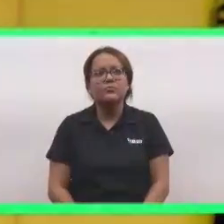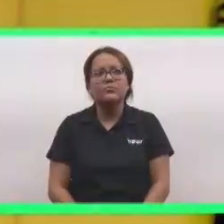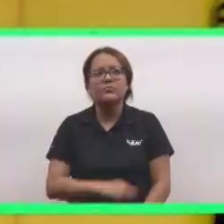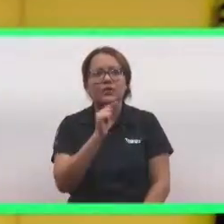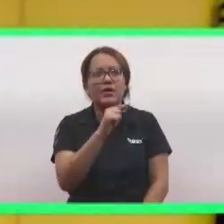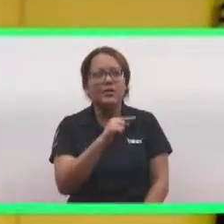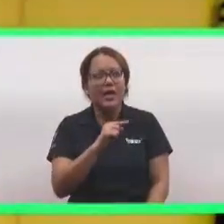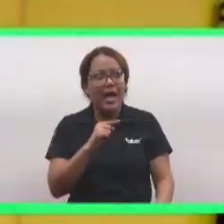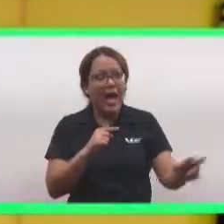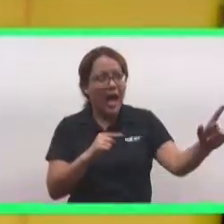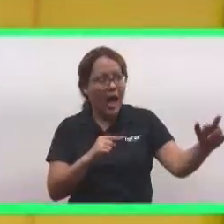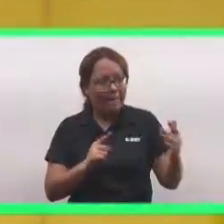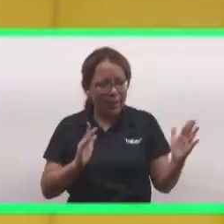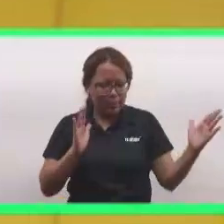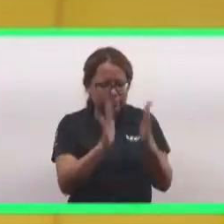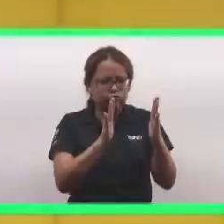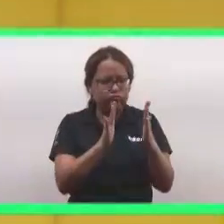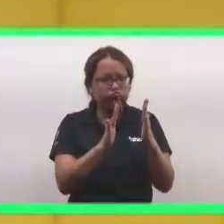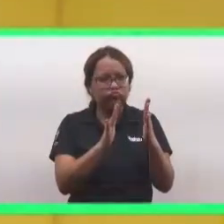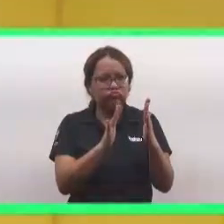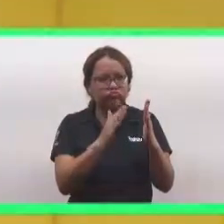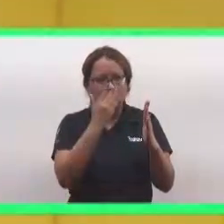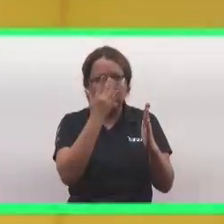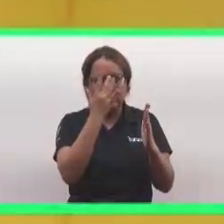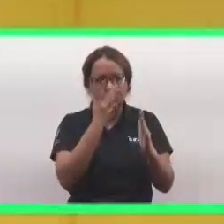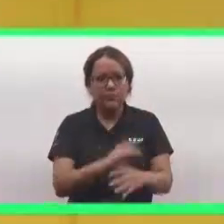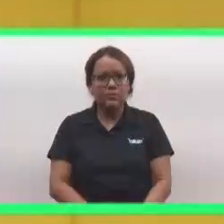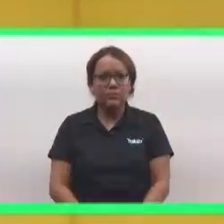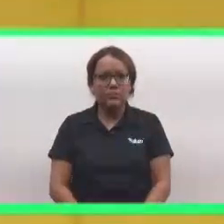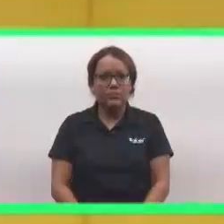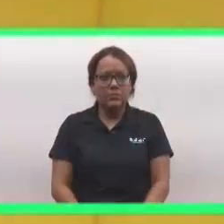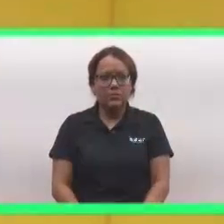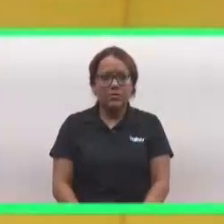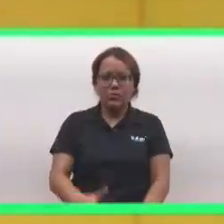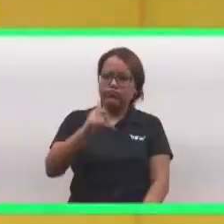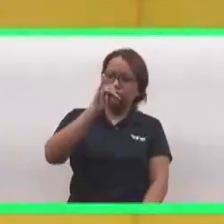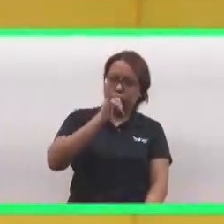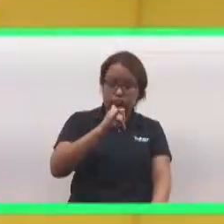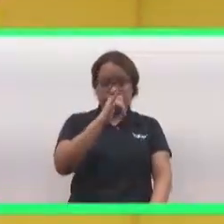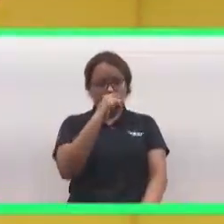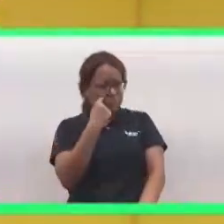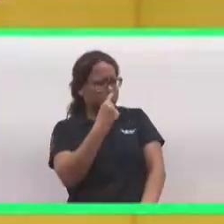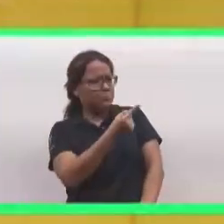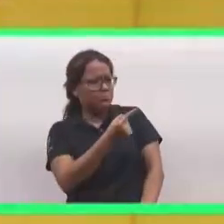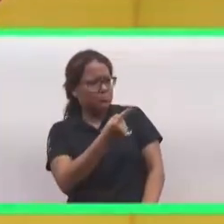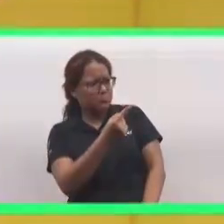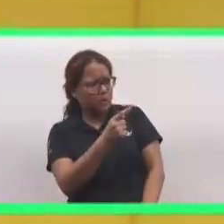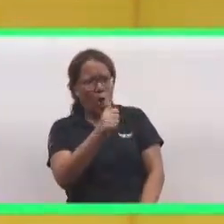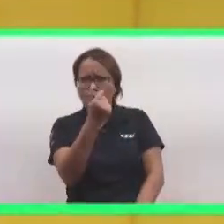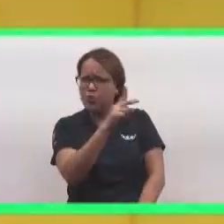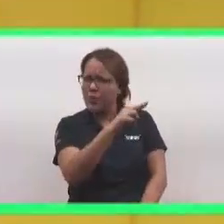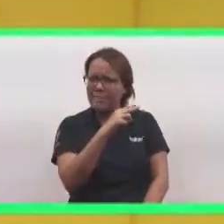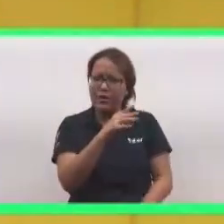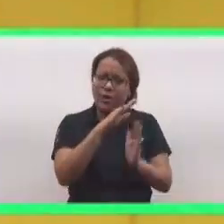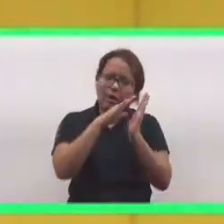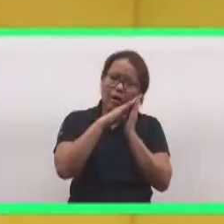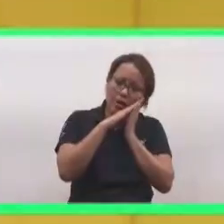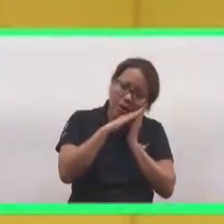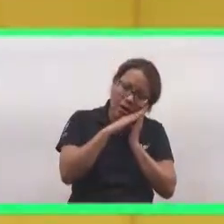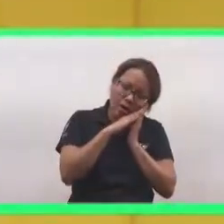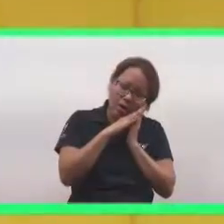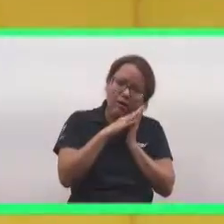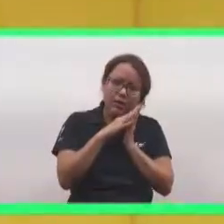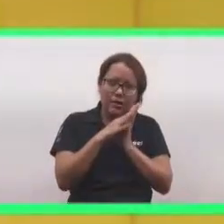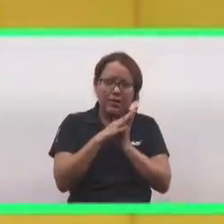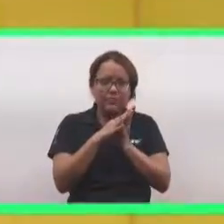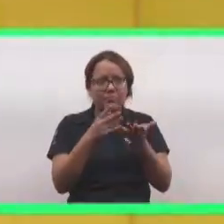par de amigos con unas grandes caguamas de este tamaño, pero todavía de la noche anterior, y encontramos a otro dormido. Gracias a Dios le habían dejado la billetera y lo dejaron